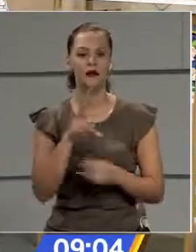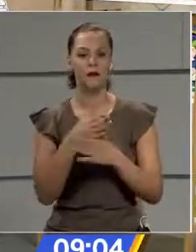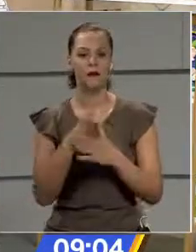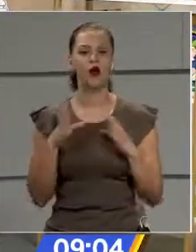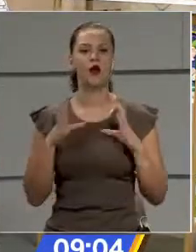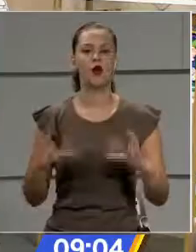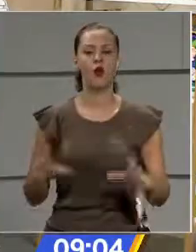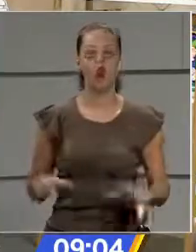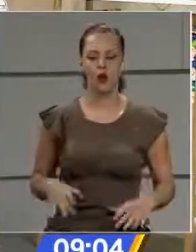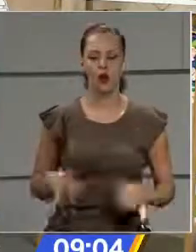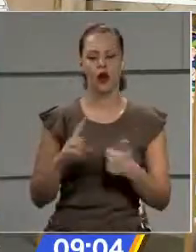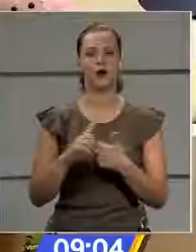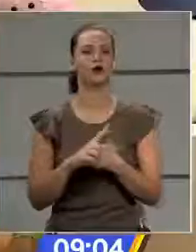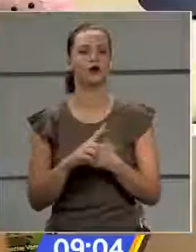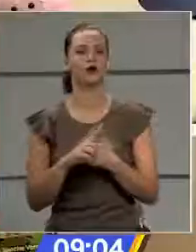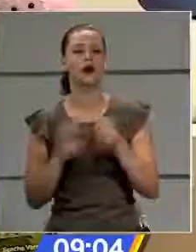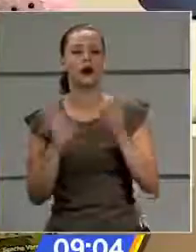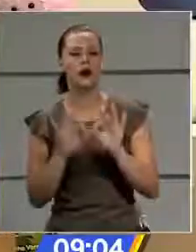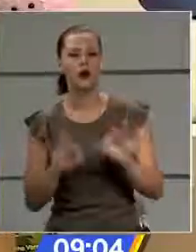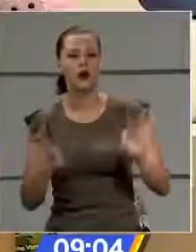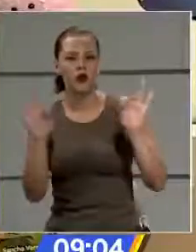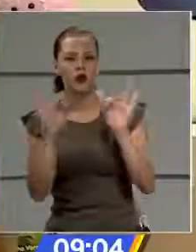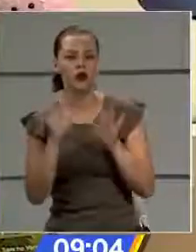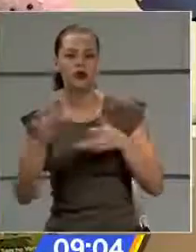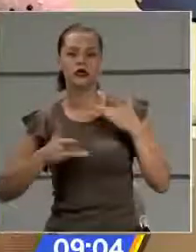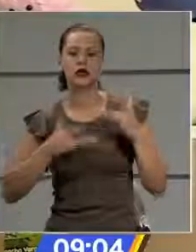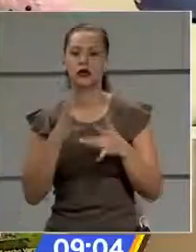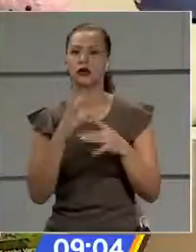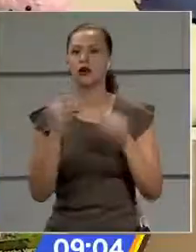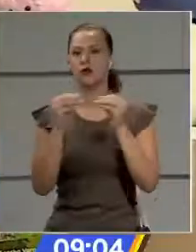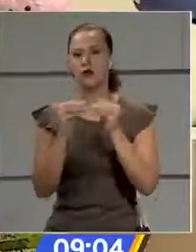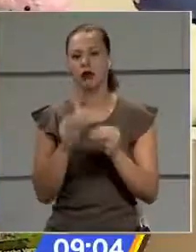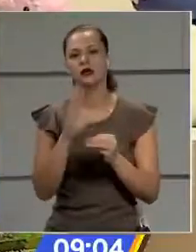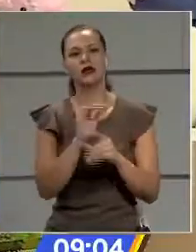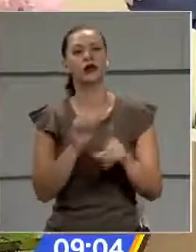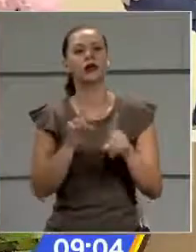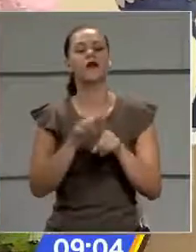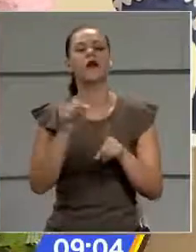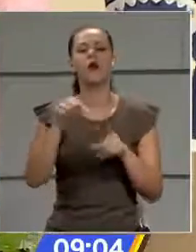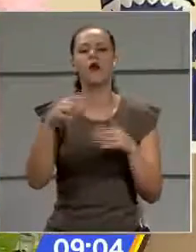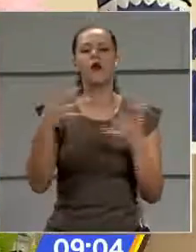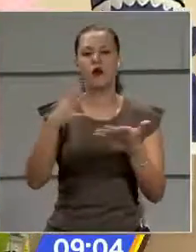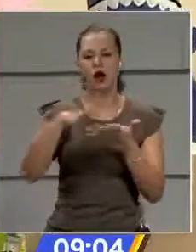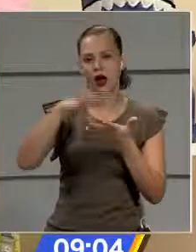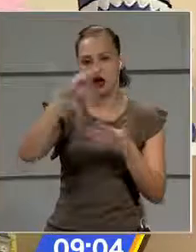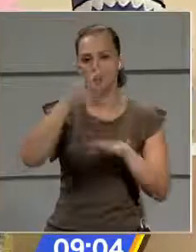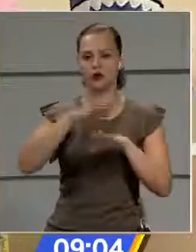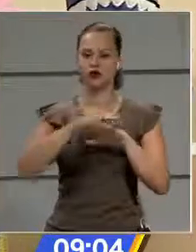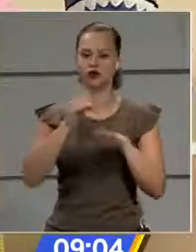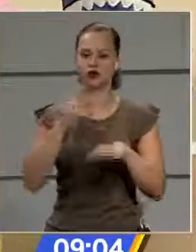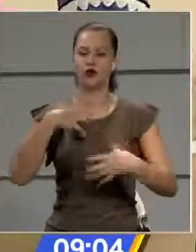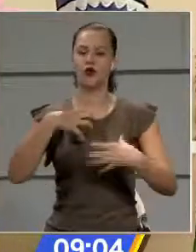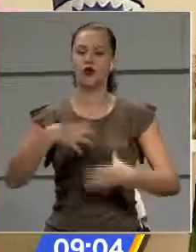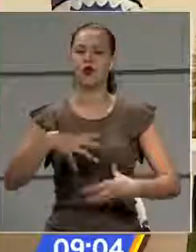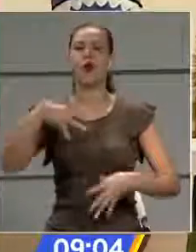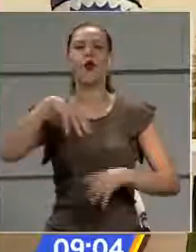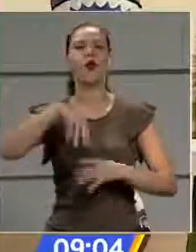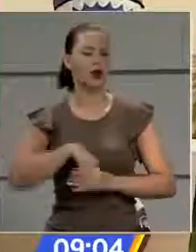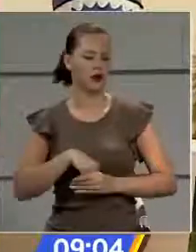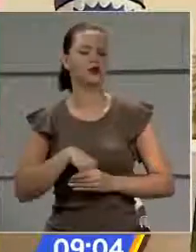nuestro cuerpo, la importancia de los sentidos y demás, y hoy justamente vamos a aprender sobre nuestros órganos,